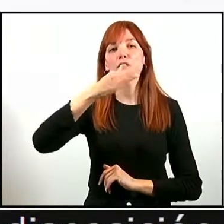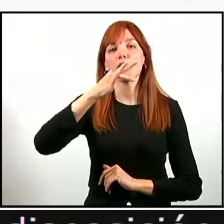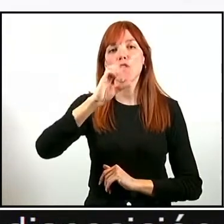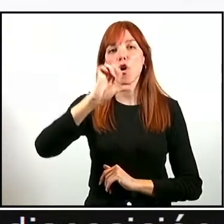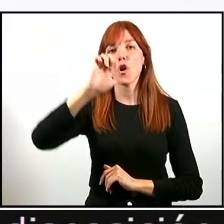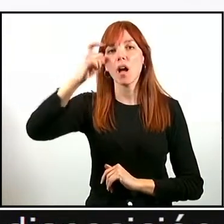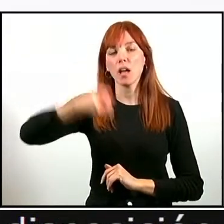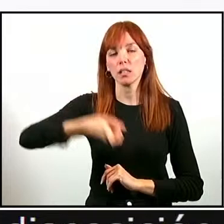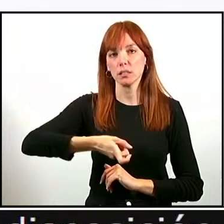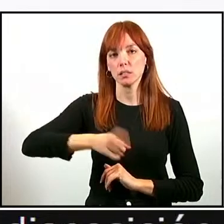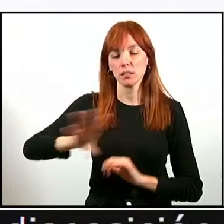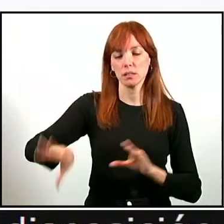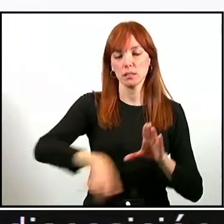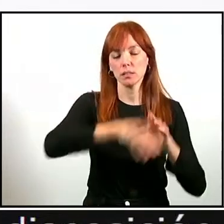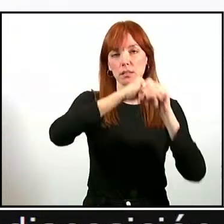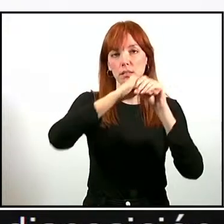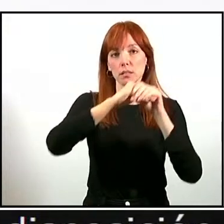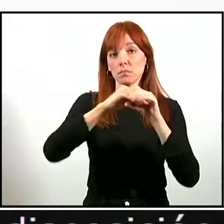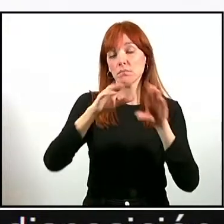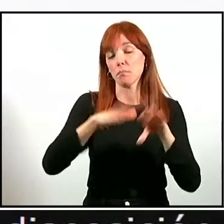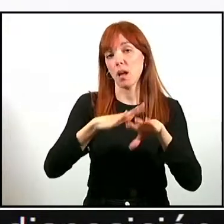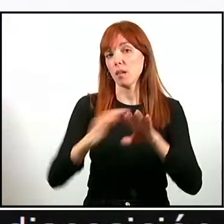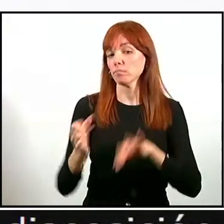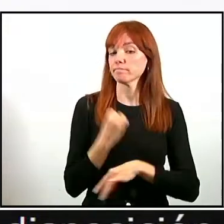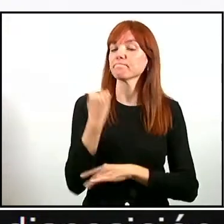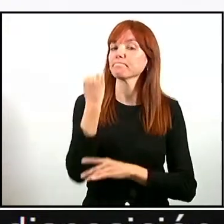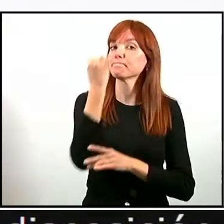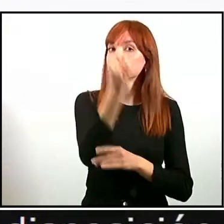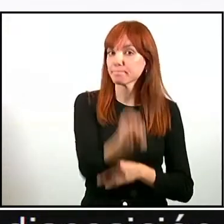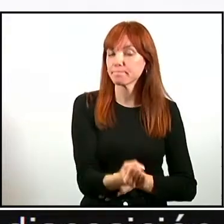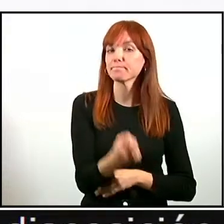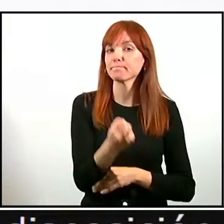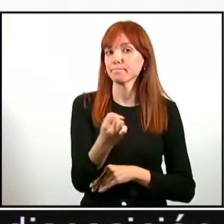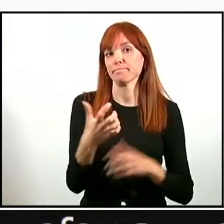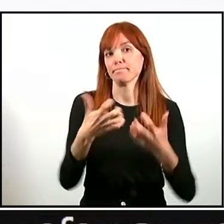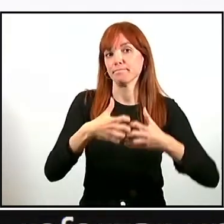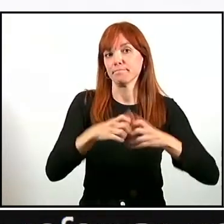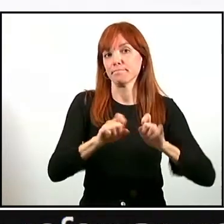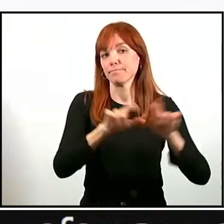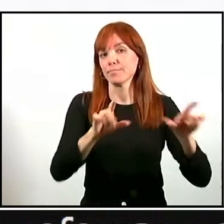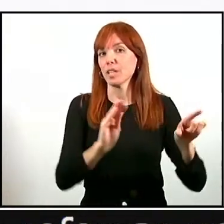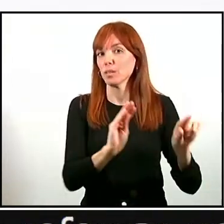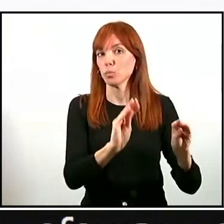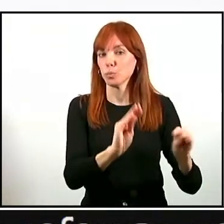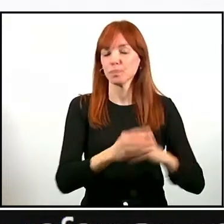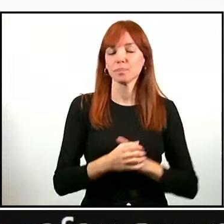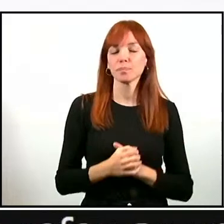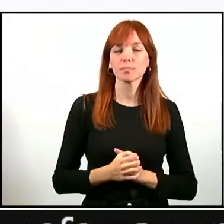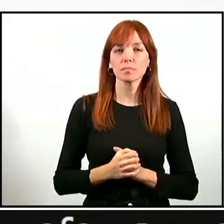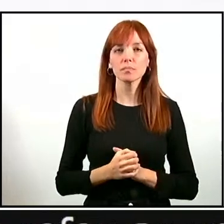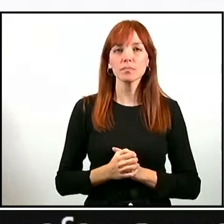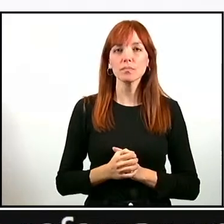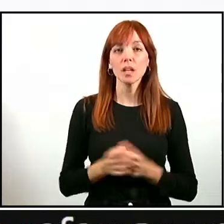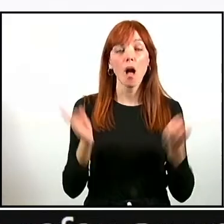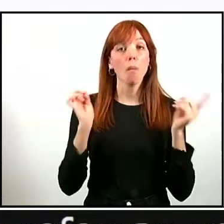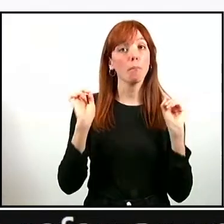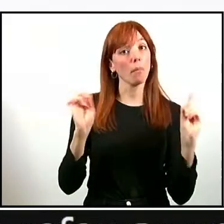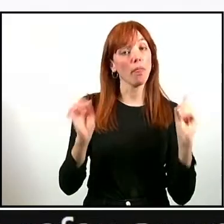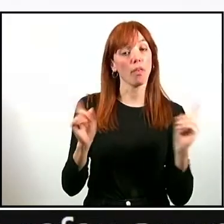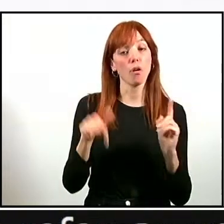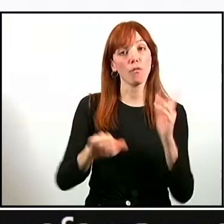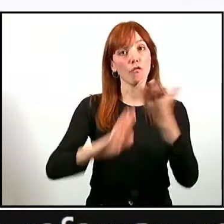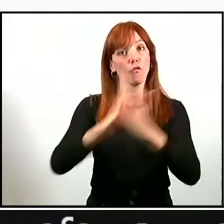llegar a complementar y reforzar un dispositivo. La prevención y la lucha contra los